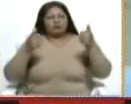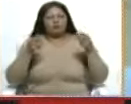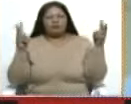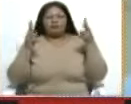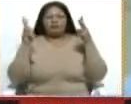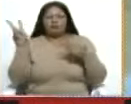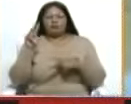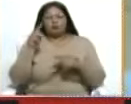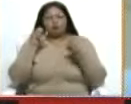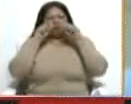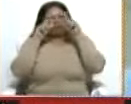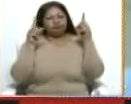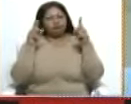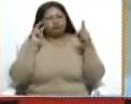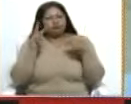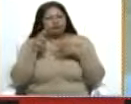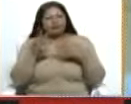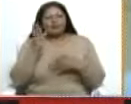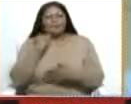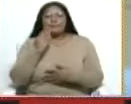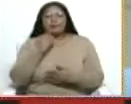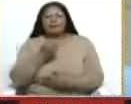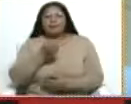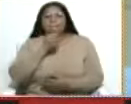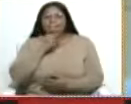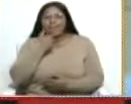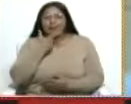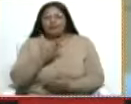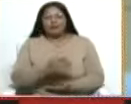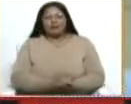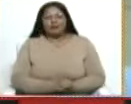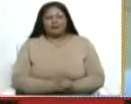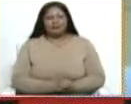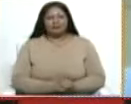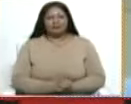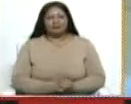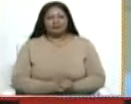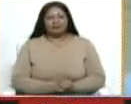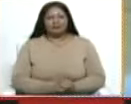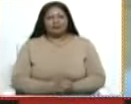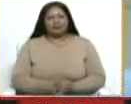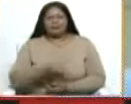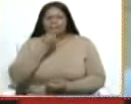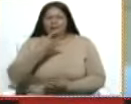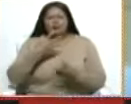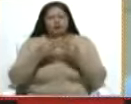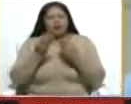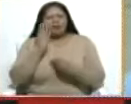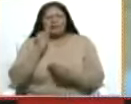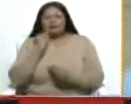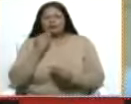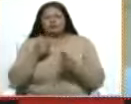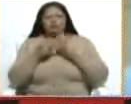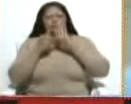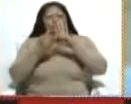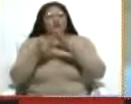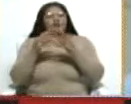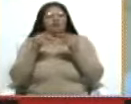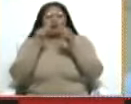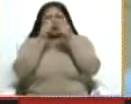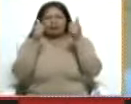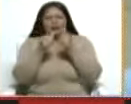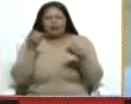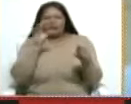quedé gratamente sorprendida porque además que fue una experiencia bellísima donde se tuvo ahí de muestra todas las expresiones